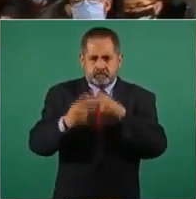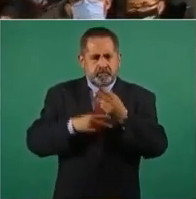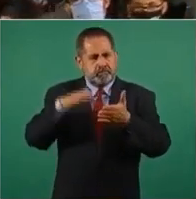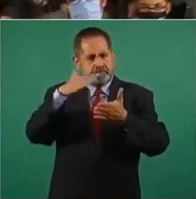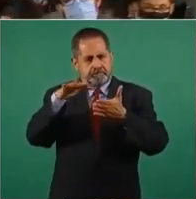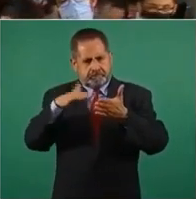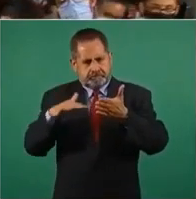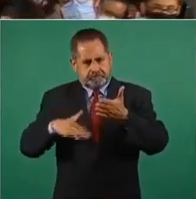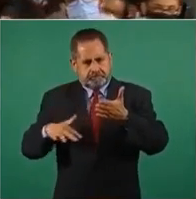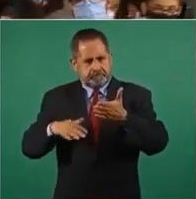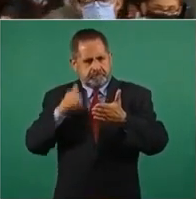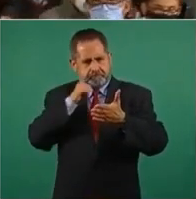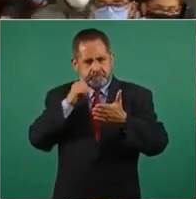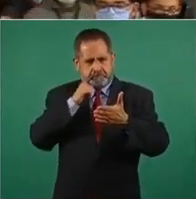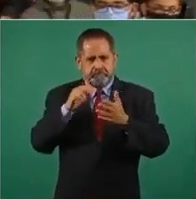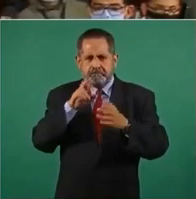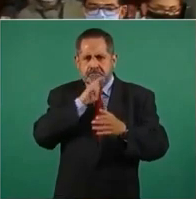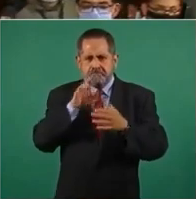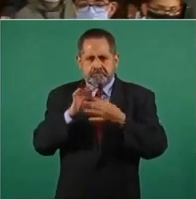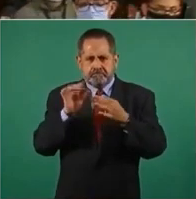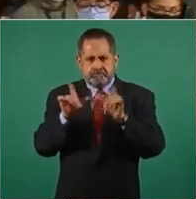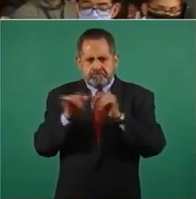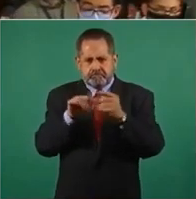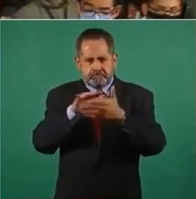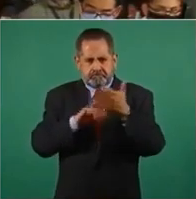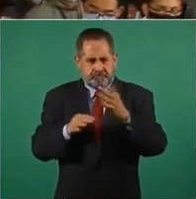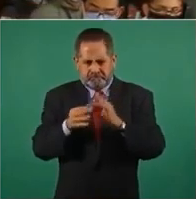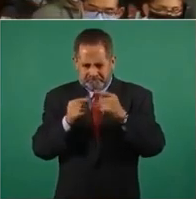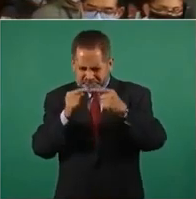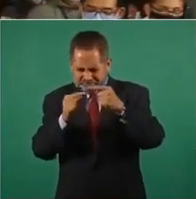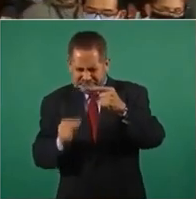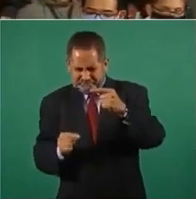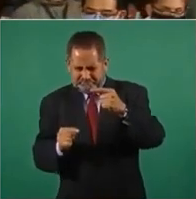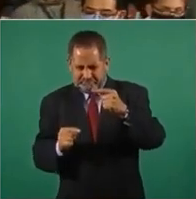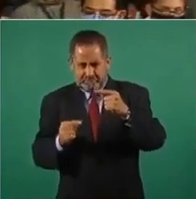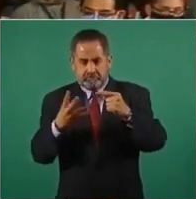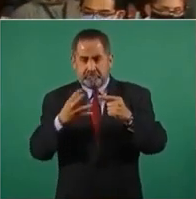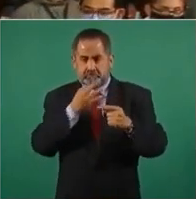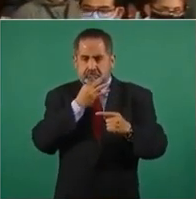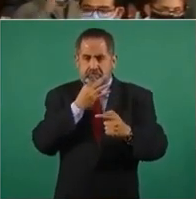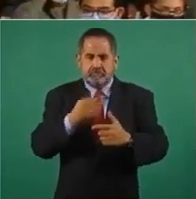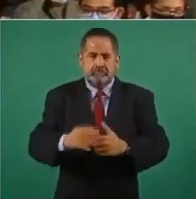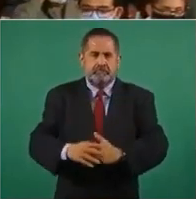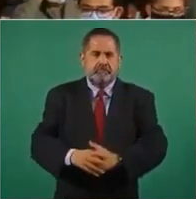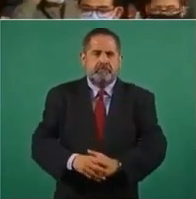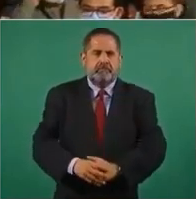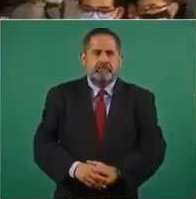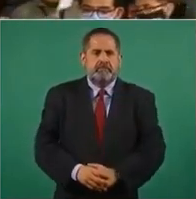leer. Lo voy a hacer rápido y no me llevo más que 4 minutos.